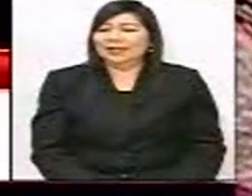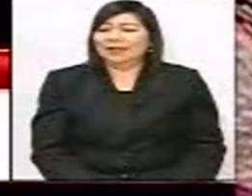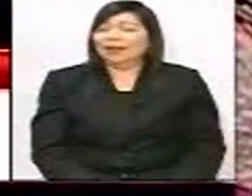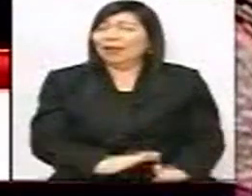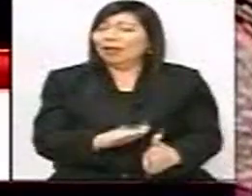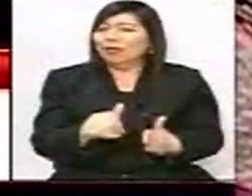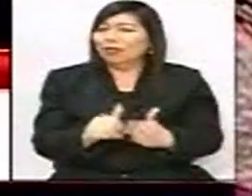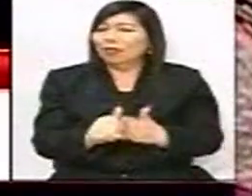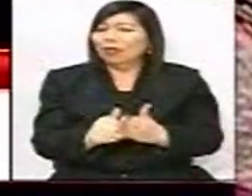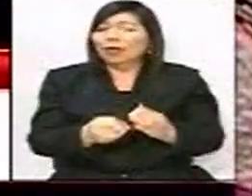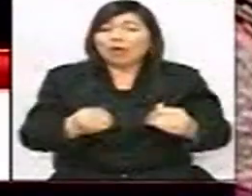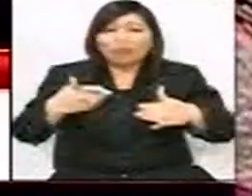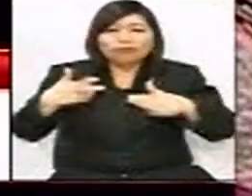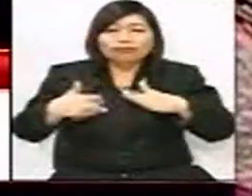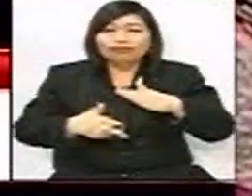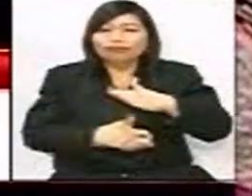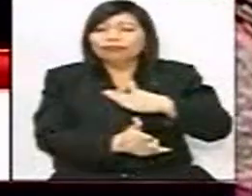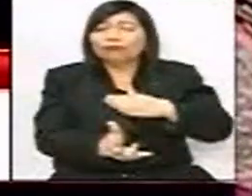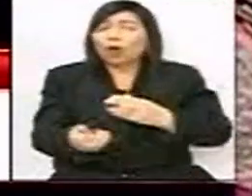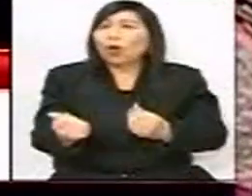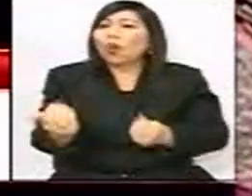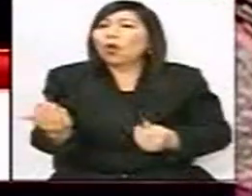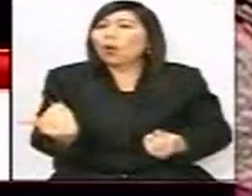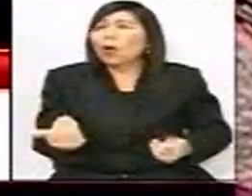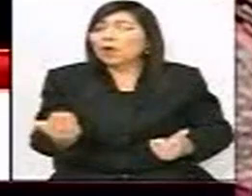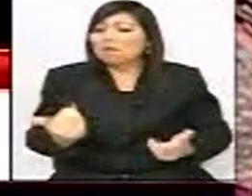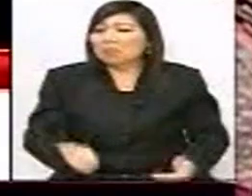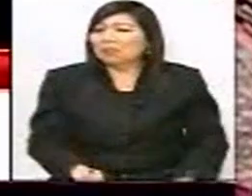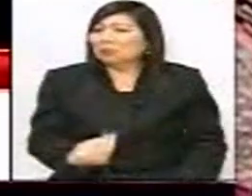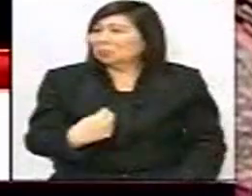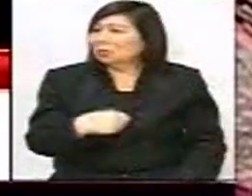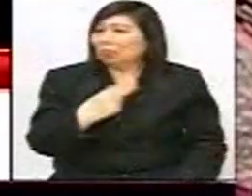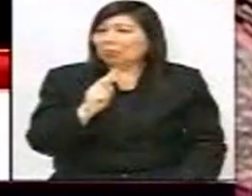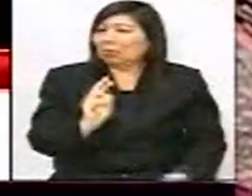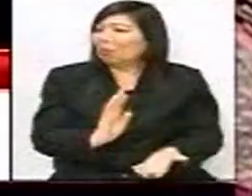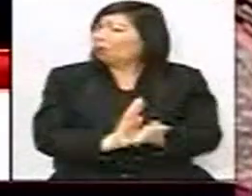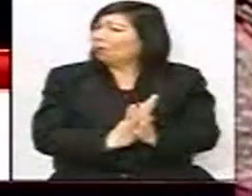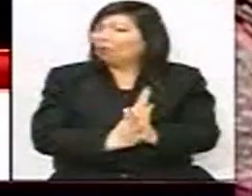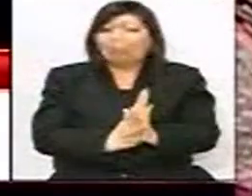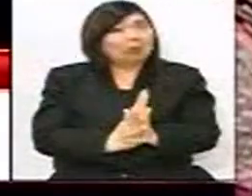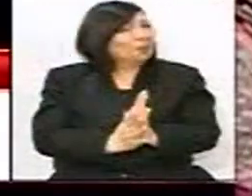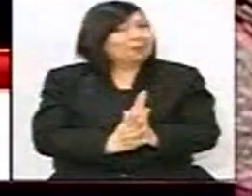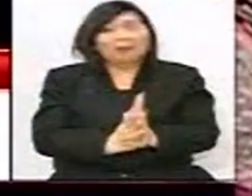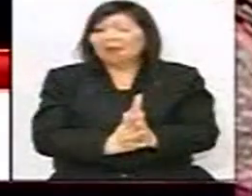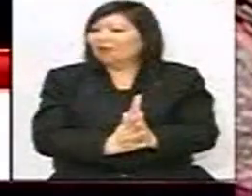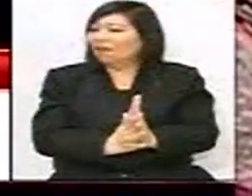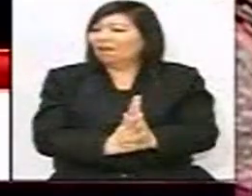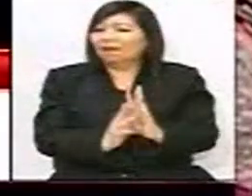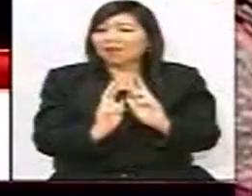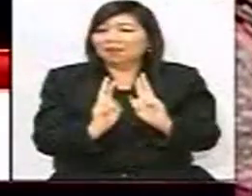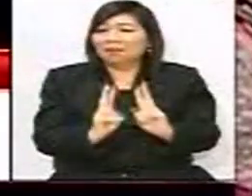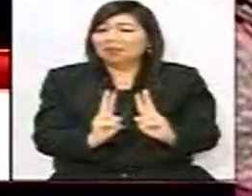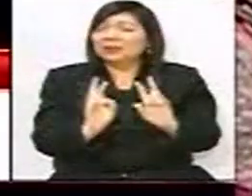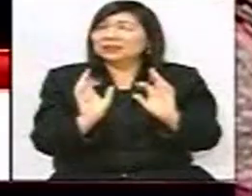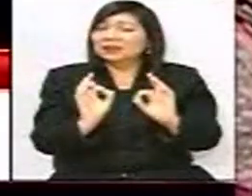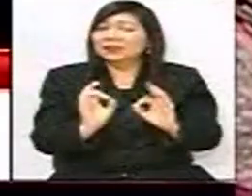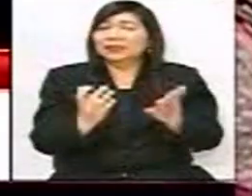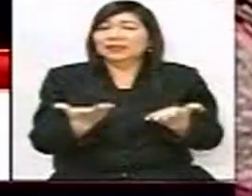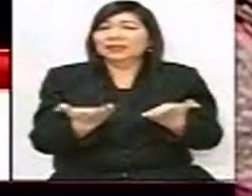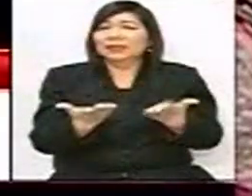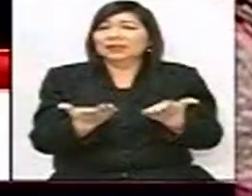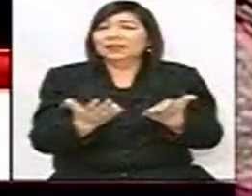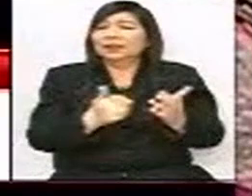en todas las rutas que se cobra el peaje? Nosotros no vemos nada realmente. Lo que vemos sí es